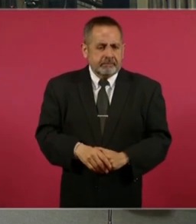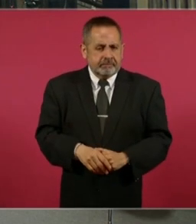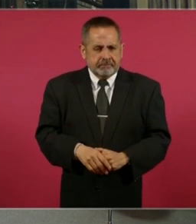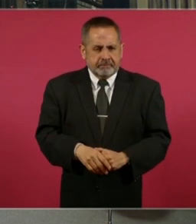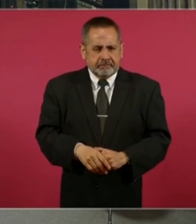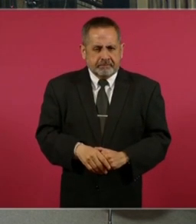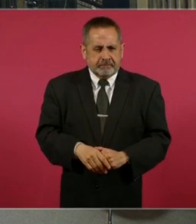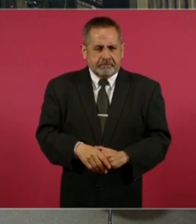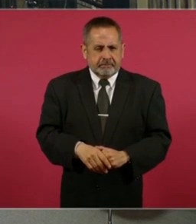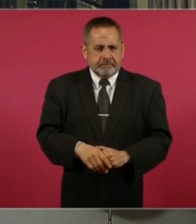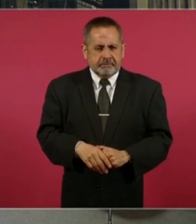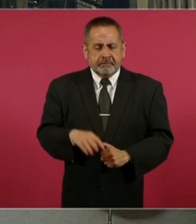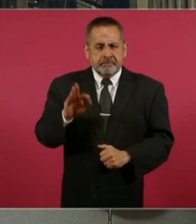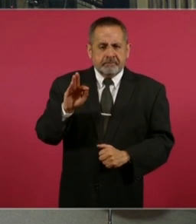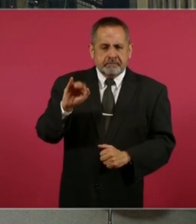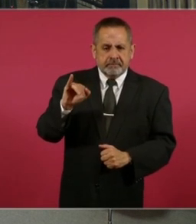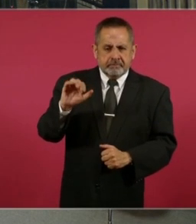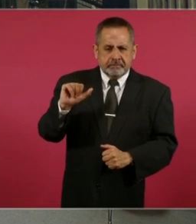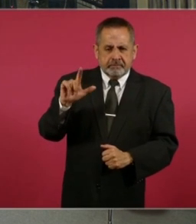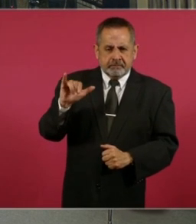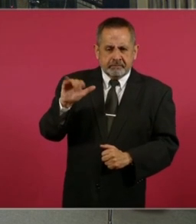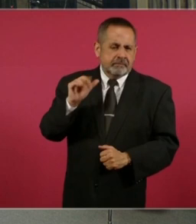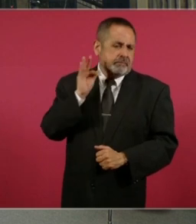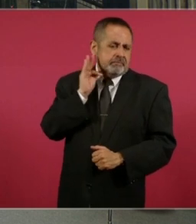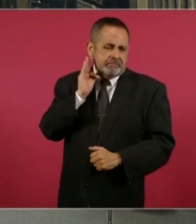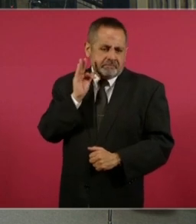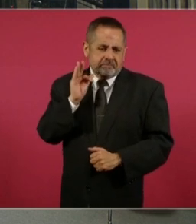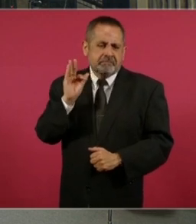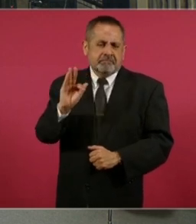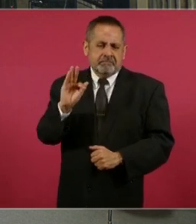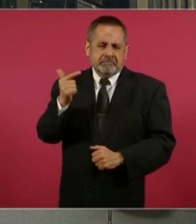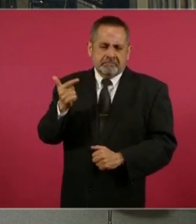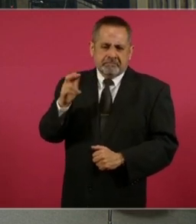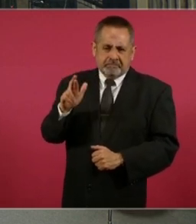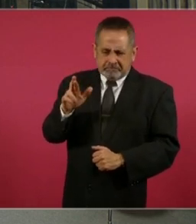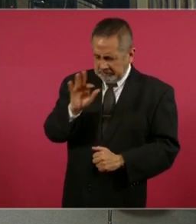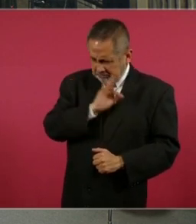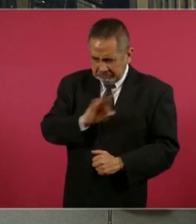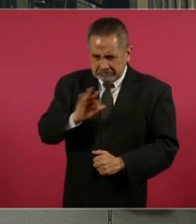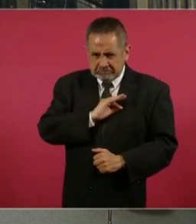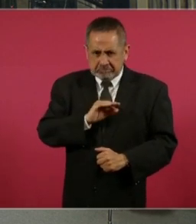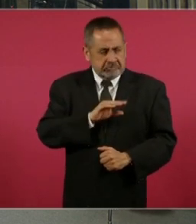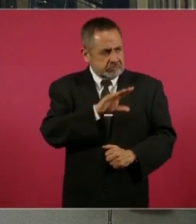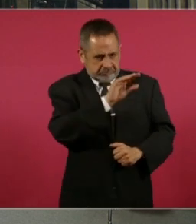hacer la fiscalía general de la